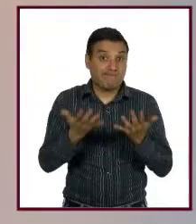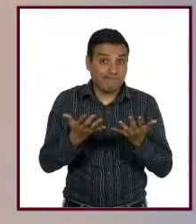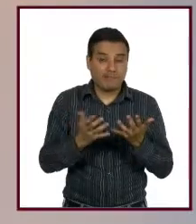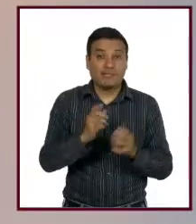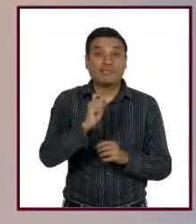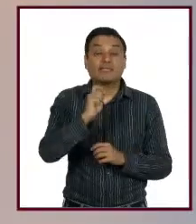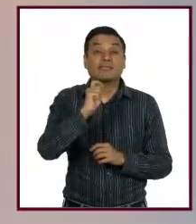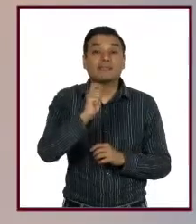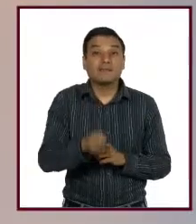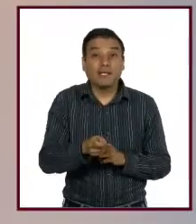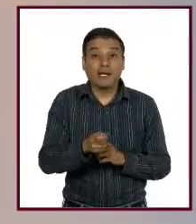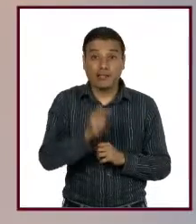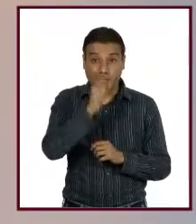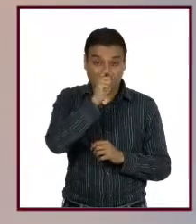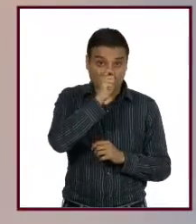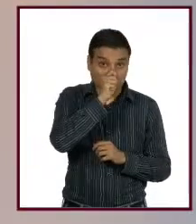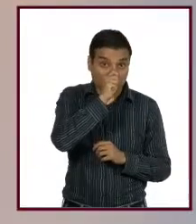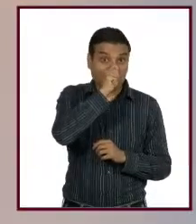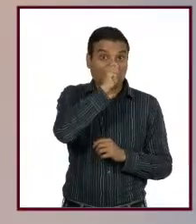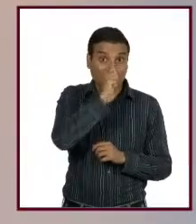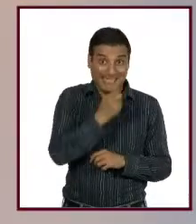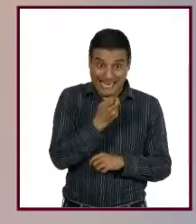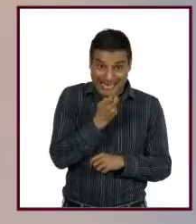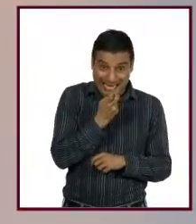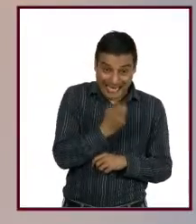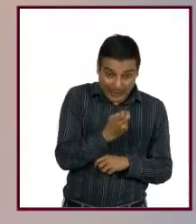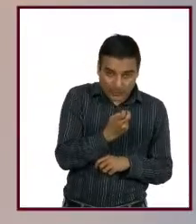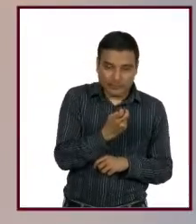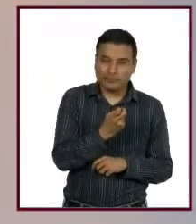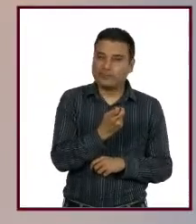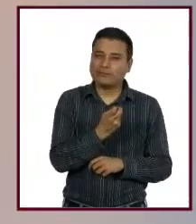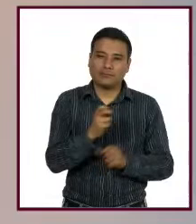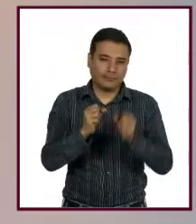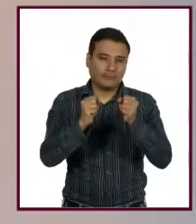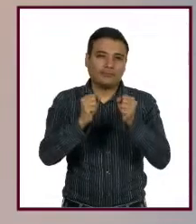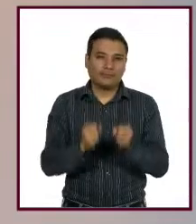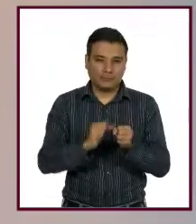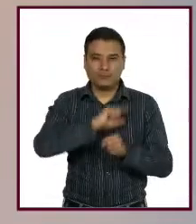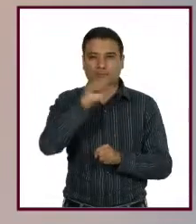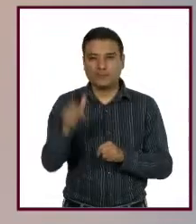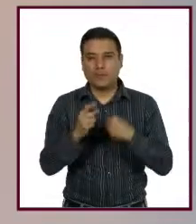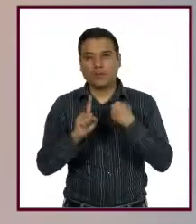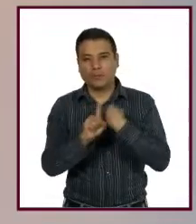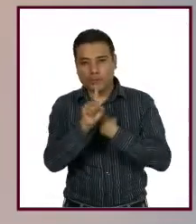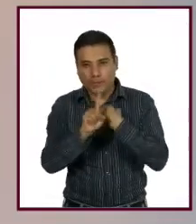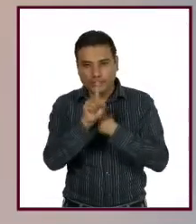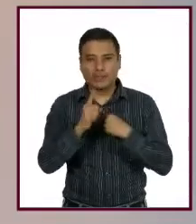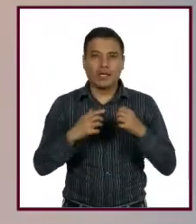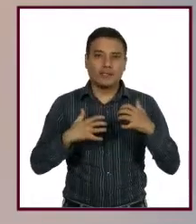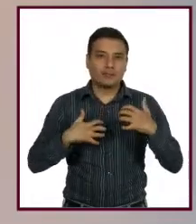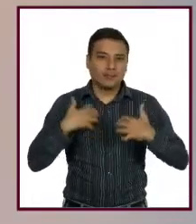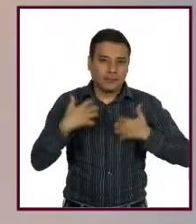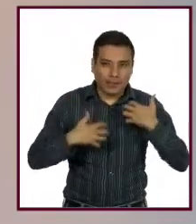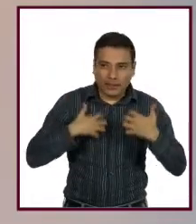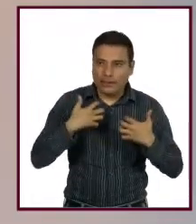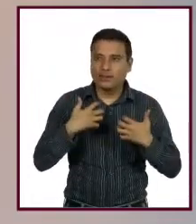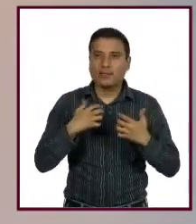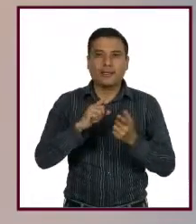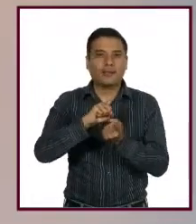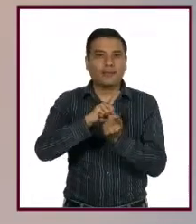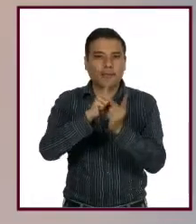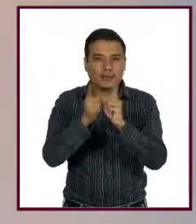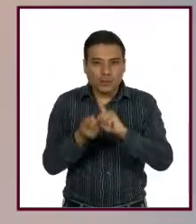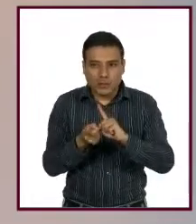alguna manera con una relación muy estrecha con respecto a problemas de ansiedad, de depresión, de violencia,